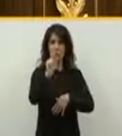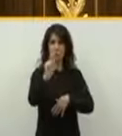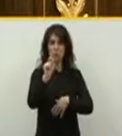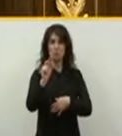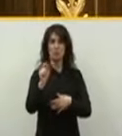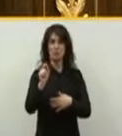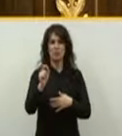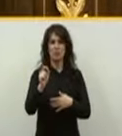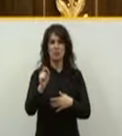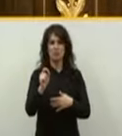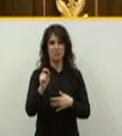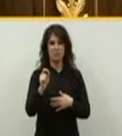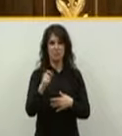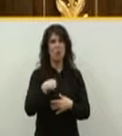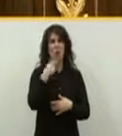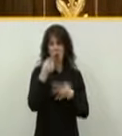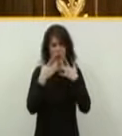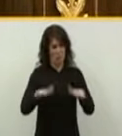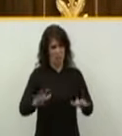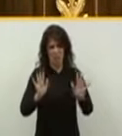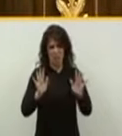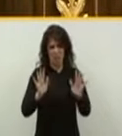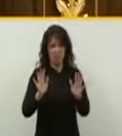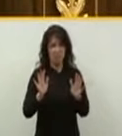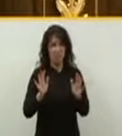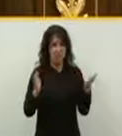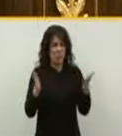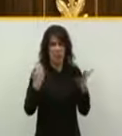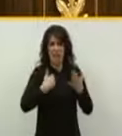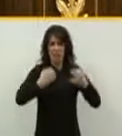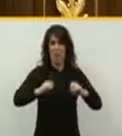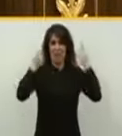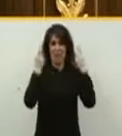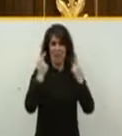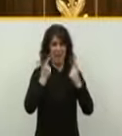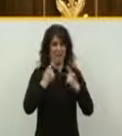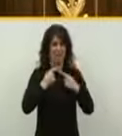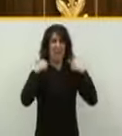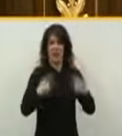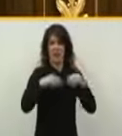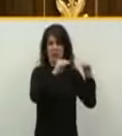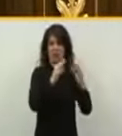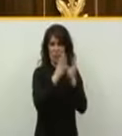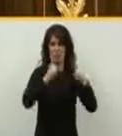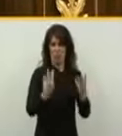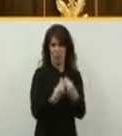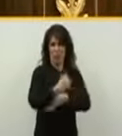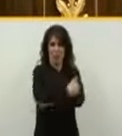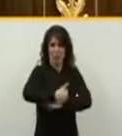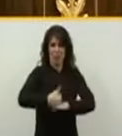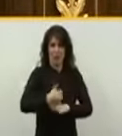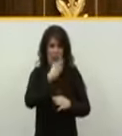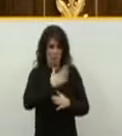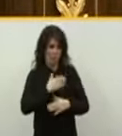digo de la manera más neutral posible, el fracaso de su pacto con Ciudadanos. Lo rechazamos nosotros,